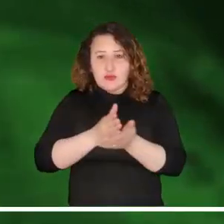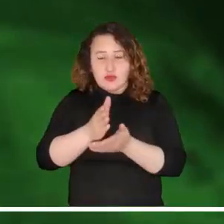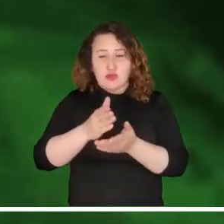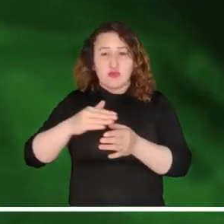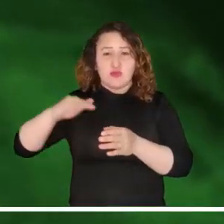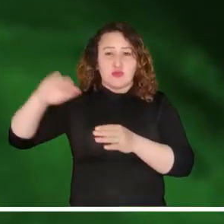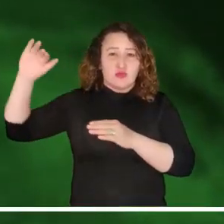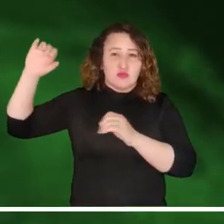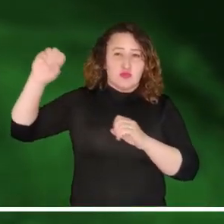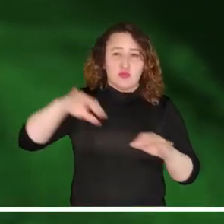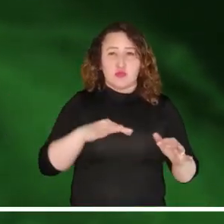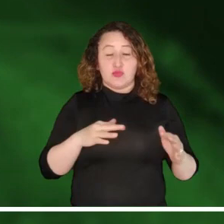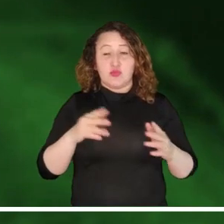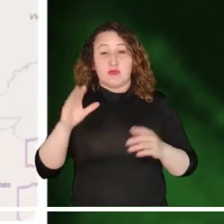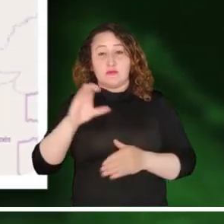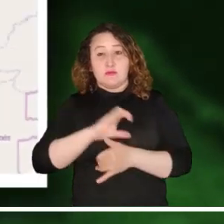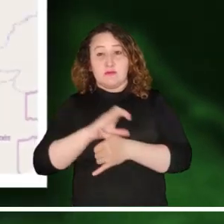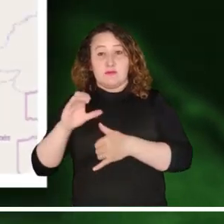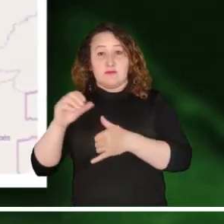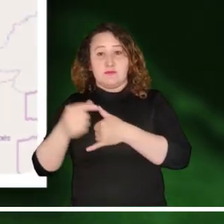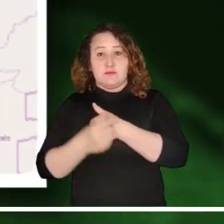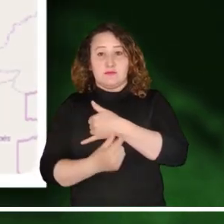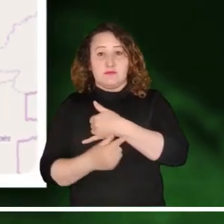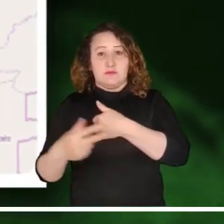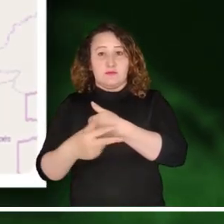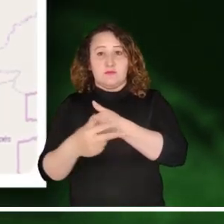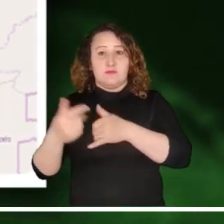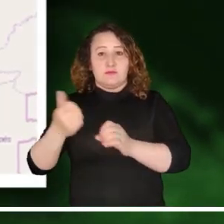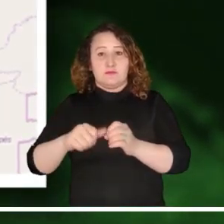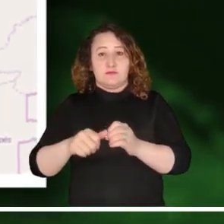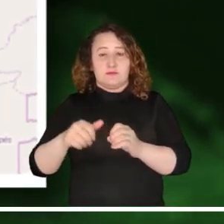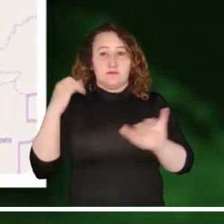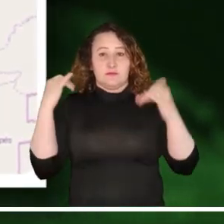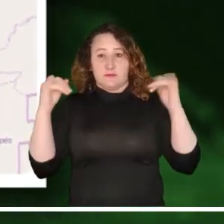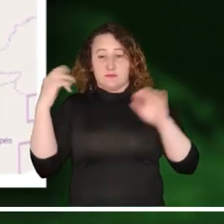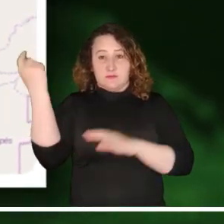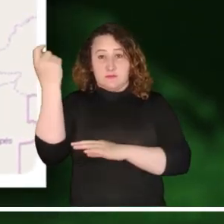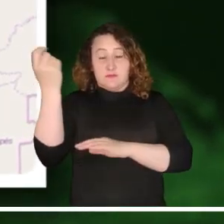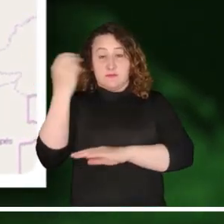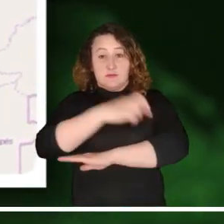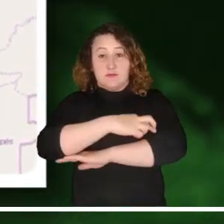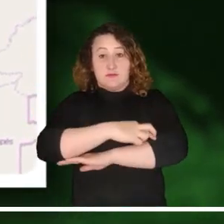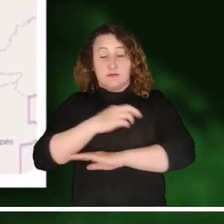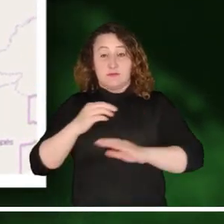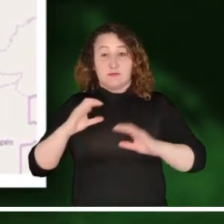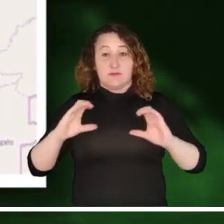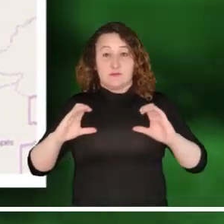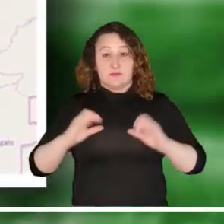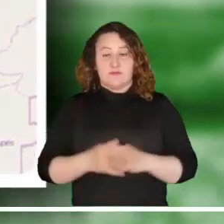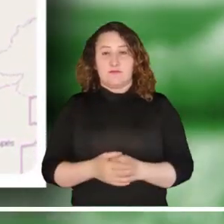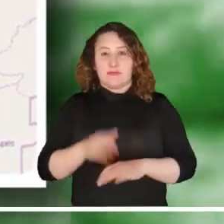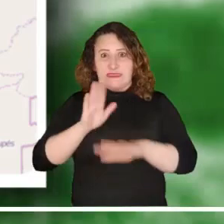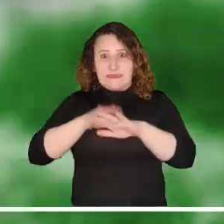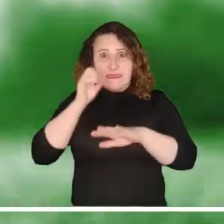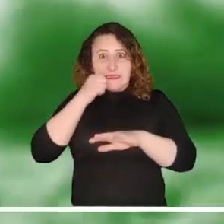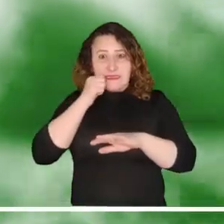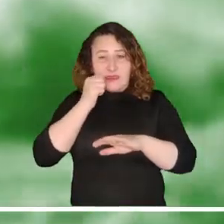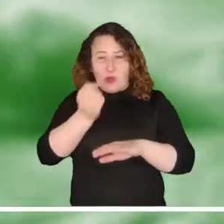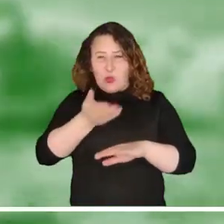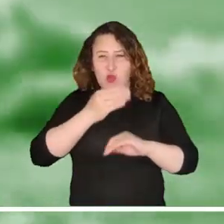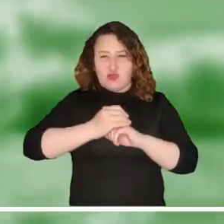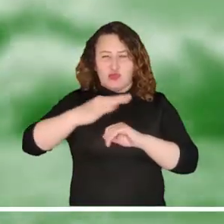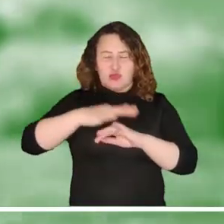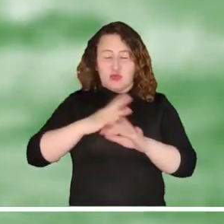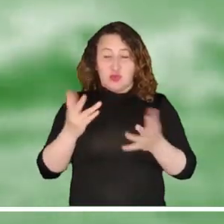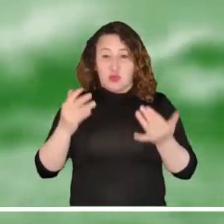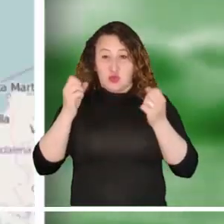alerta por probables deslizamientos en el Caribe, Pacífico, Los Andes, Arauca, Casanare, Meta, Putumayo y Caquetá. Alerta